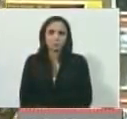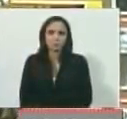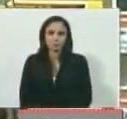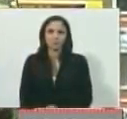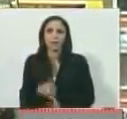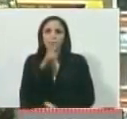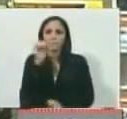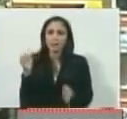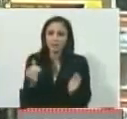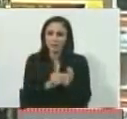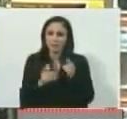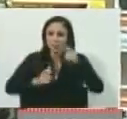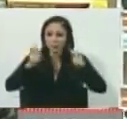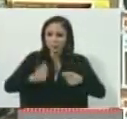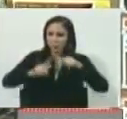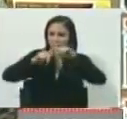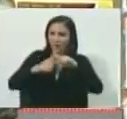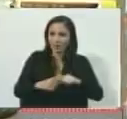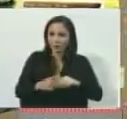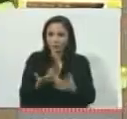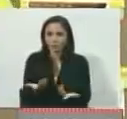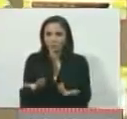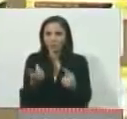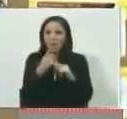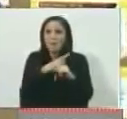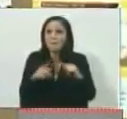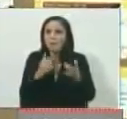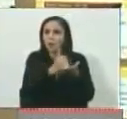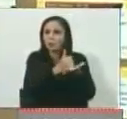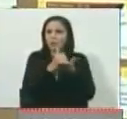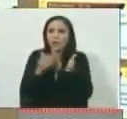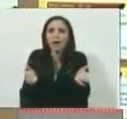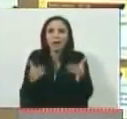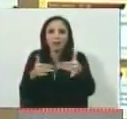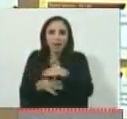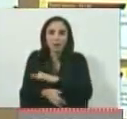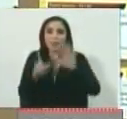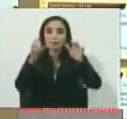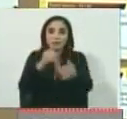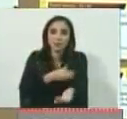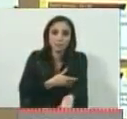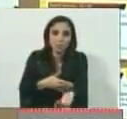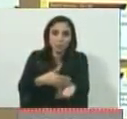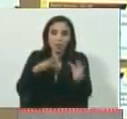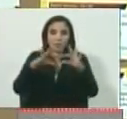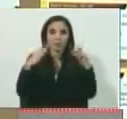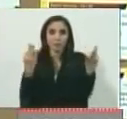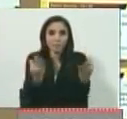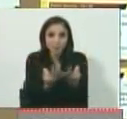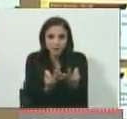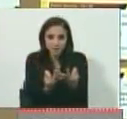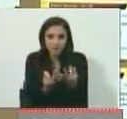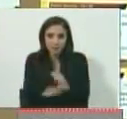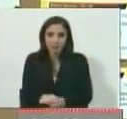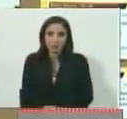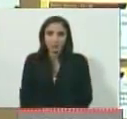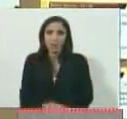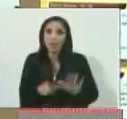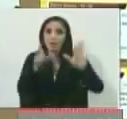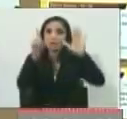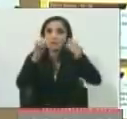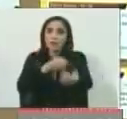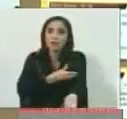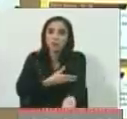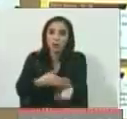20.000 personas. ¿Y a cuánta gente le llega el CLAC? A 6 millones de familias. 6